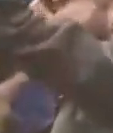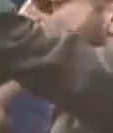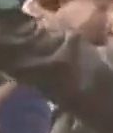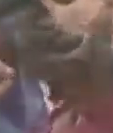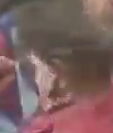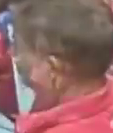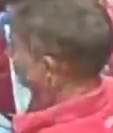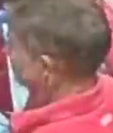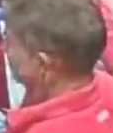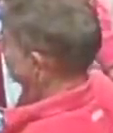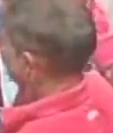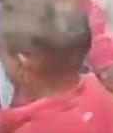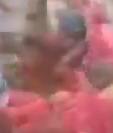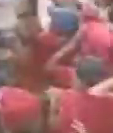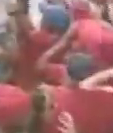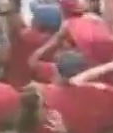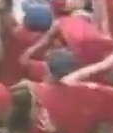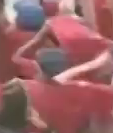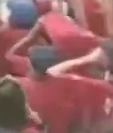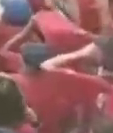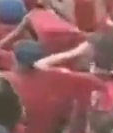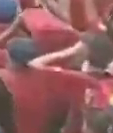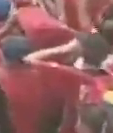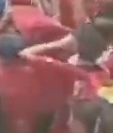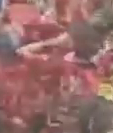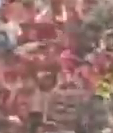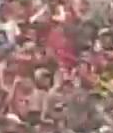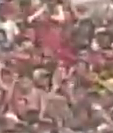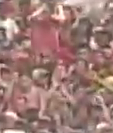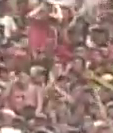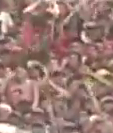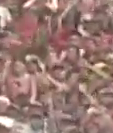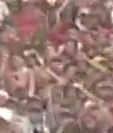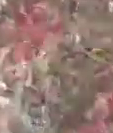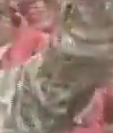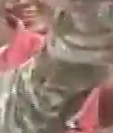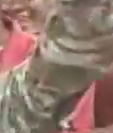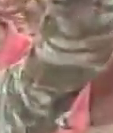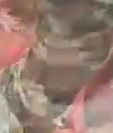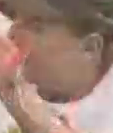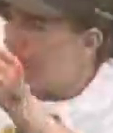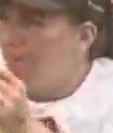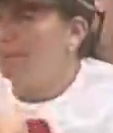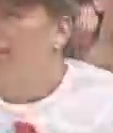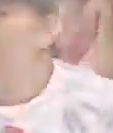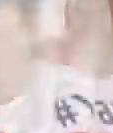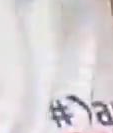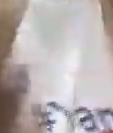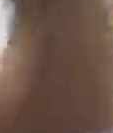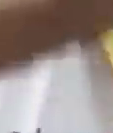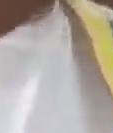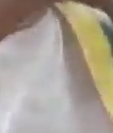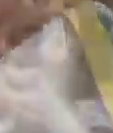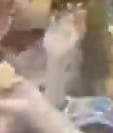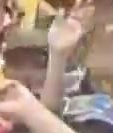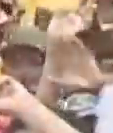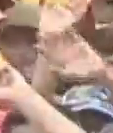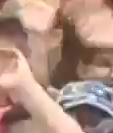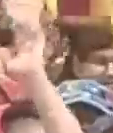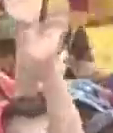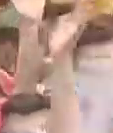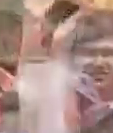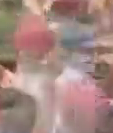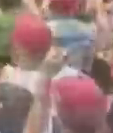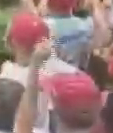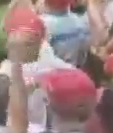bolívar este acto desde la fría estado táchira y el cual el candidato de frente de la